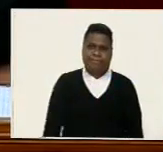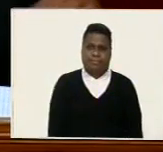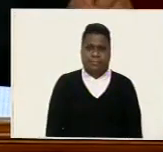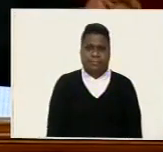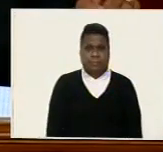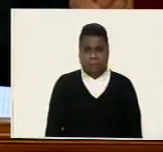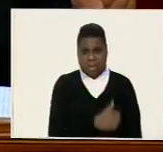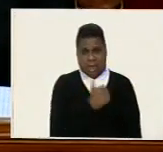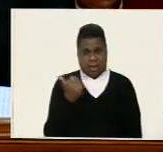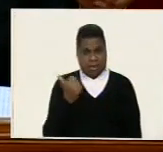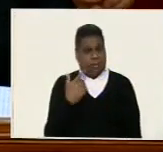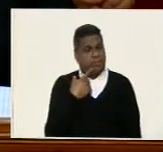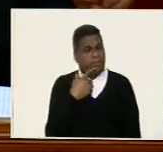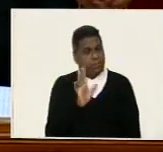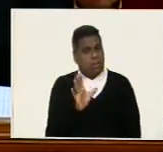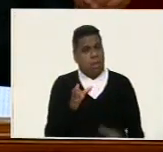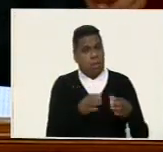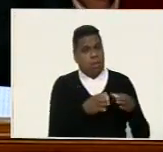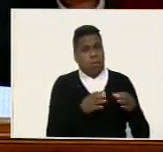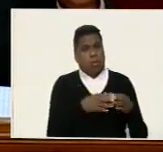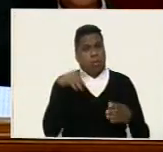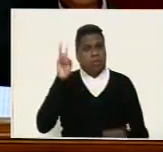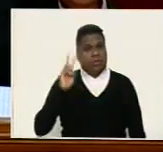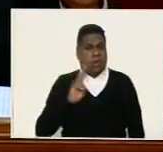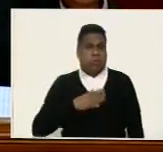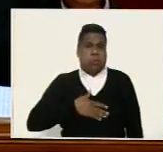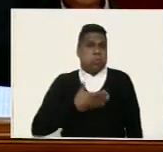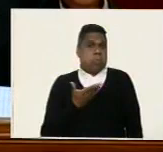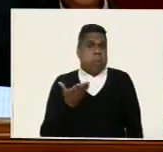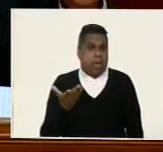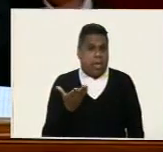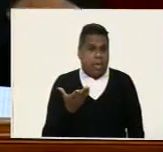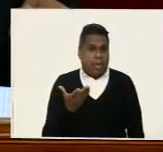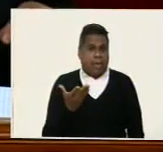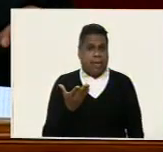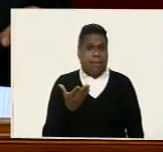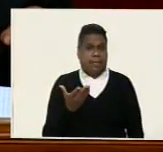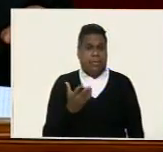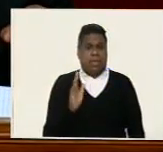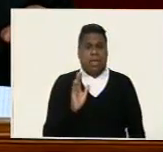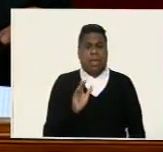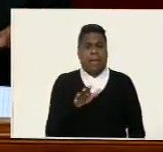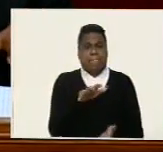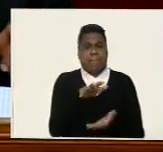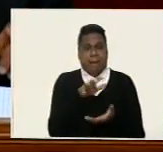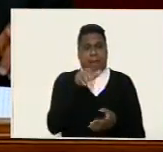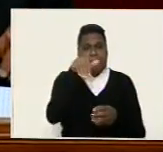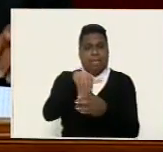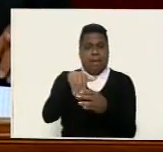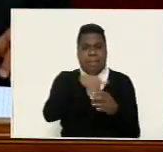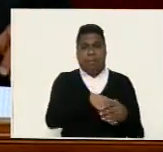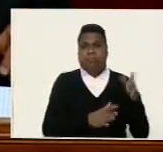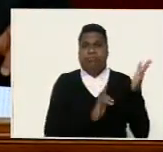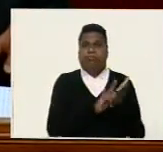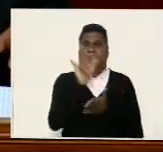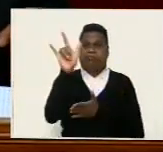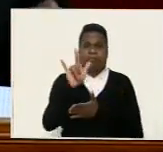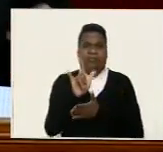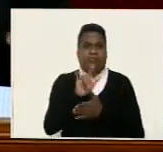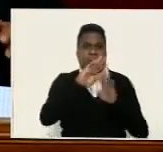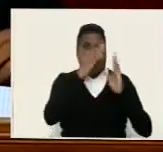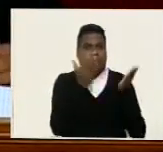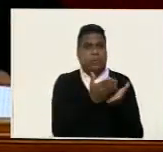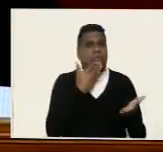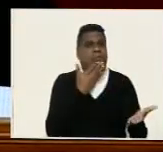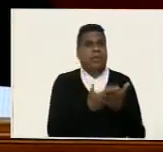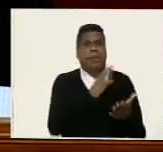Ahí está el origen, un grupo de venezolanos que no pudiendo por la vía de ganar elecciones, se van al mundo a solicitar sanciones